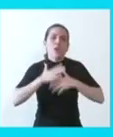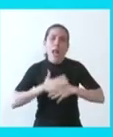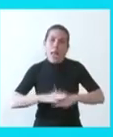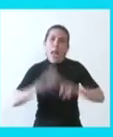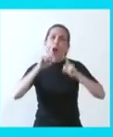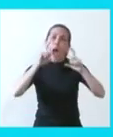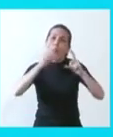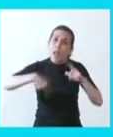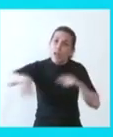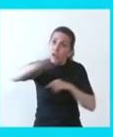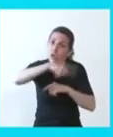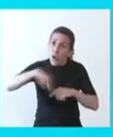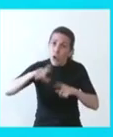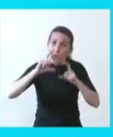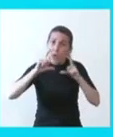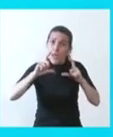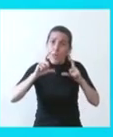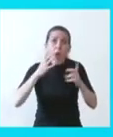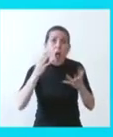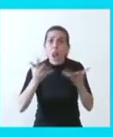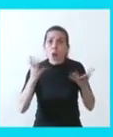atentos. ¿Vuelve más?